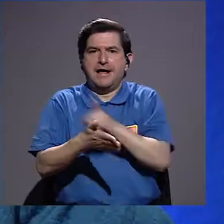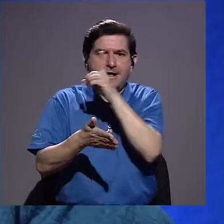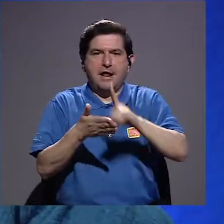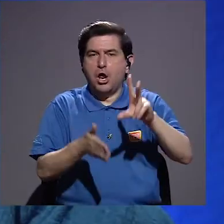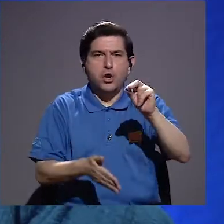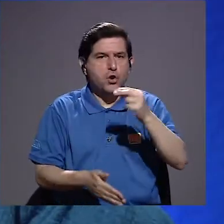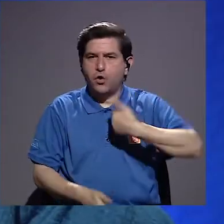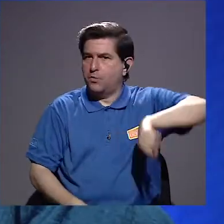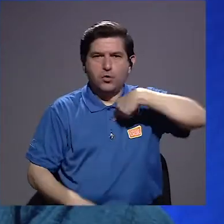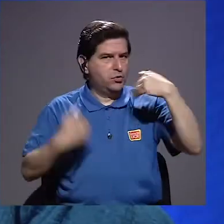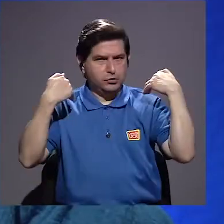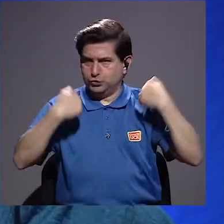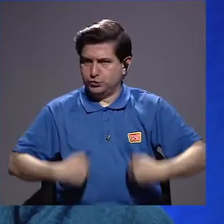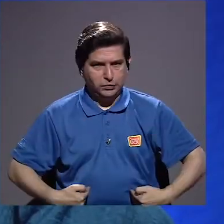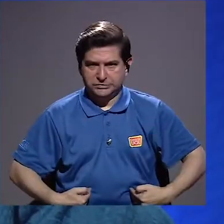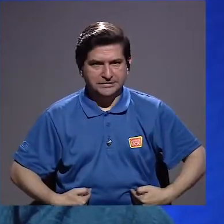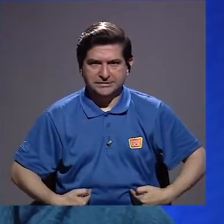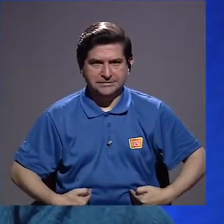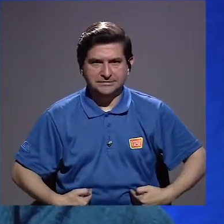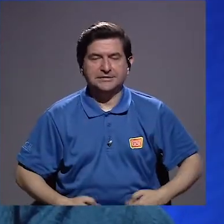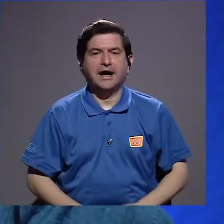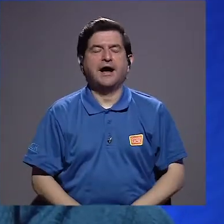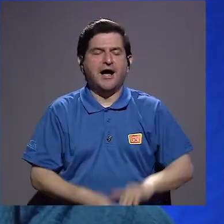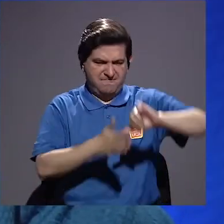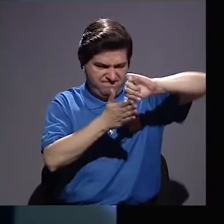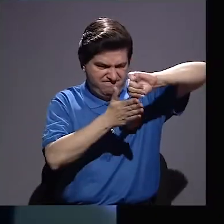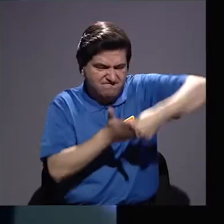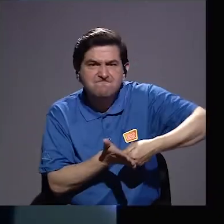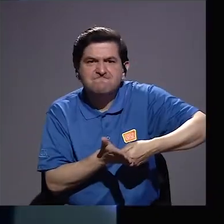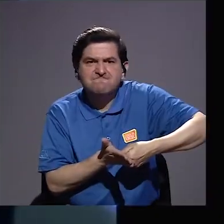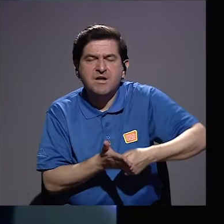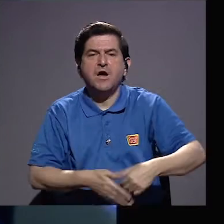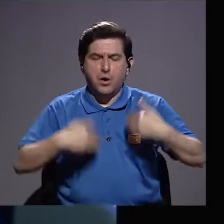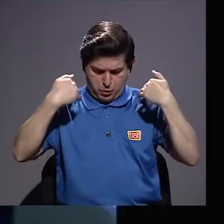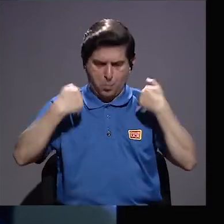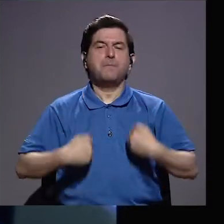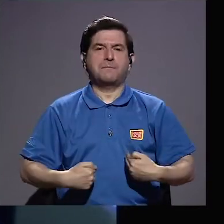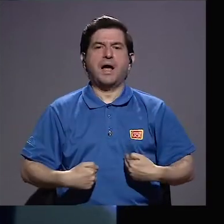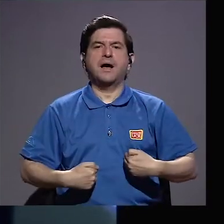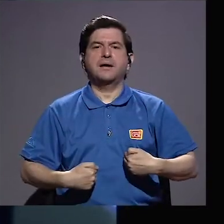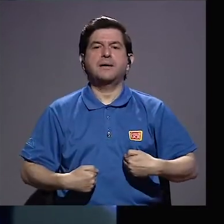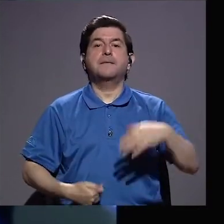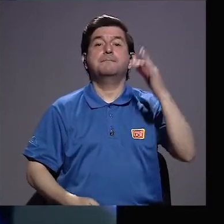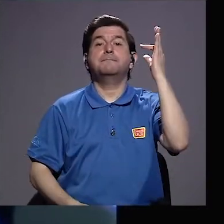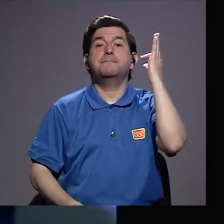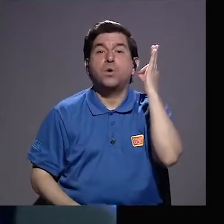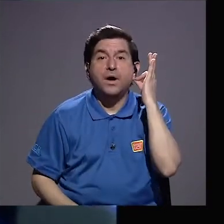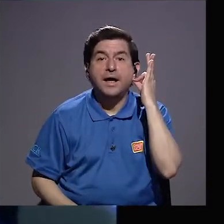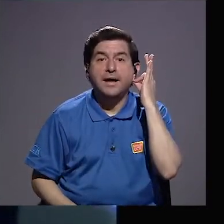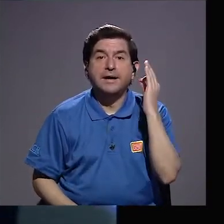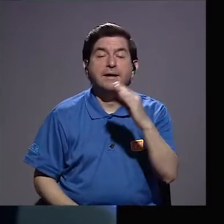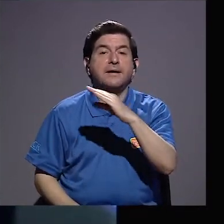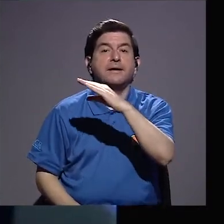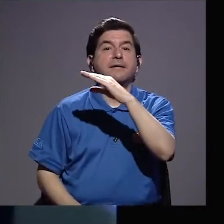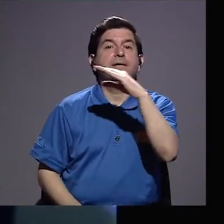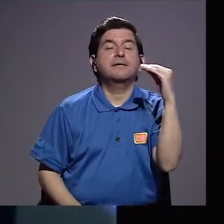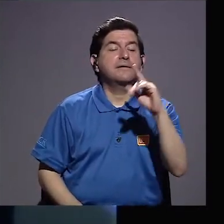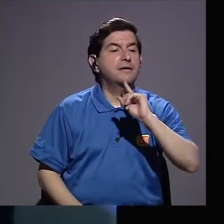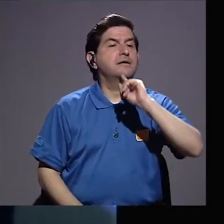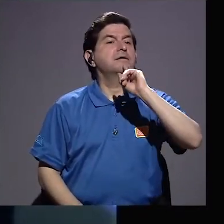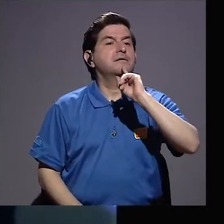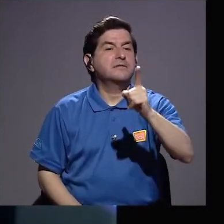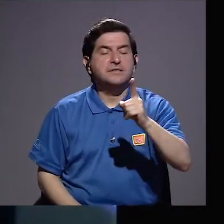humanas. Entonces tenemos que reafirmarnos como humanas, mujeres, y que se diga, y lo que